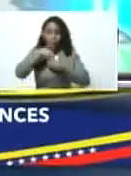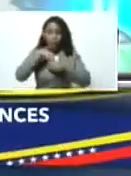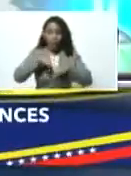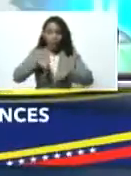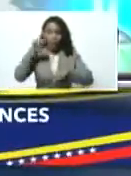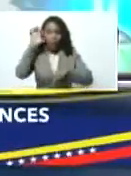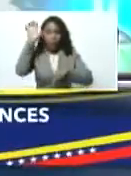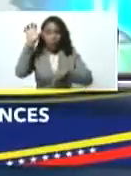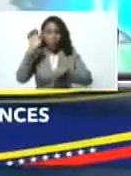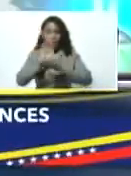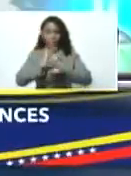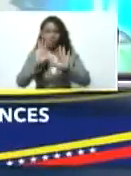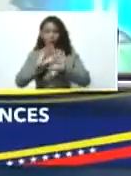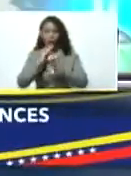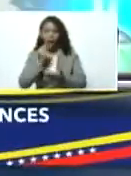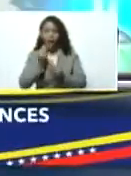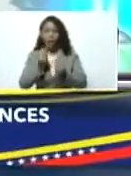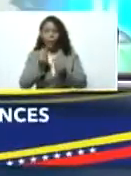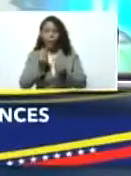Ya la economía